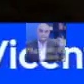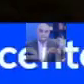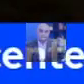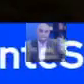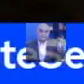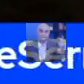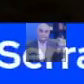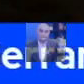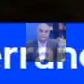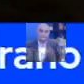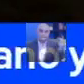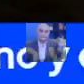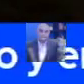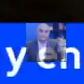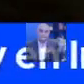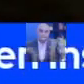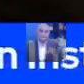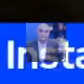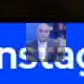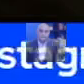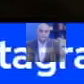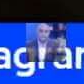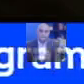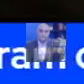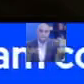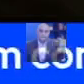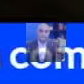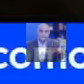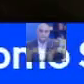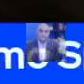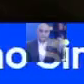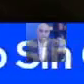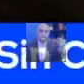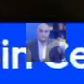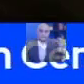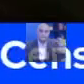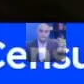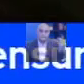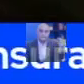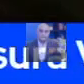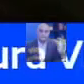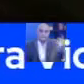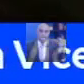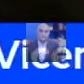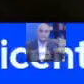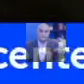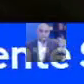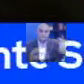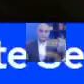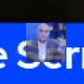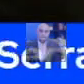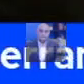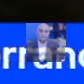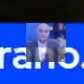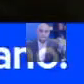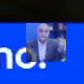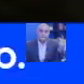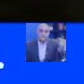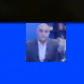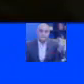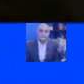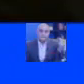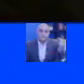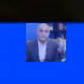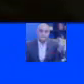el caricaturista Waldo Matus. ¿Con qué autoridad pueden hablar de libertad de expresión en un medio como Latinus, en el que